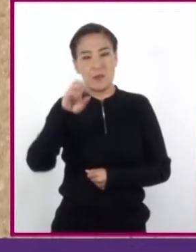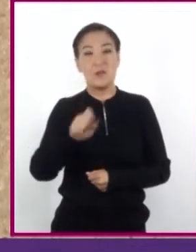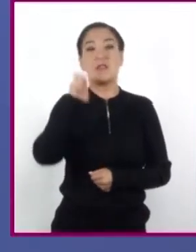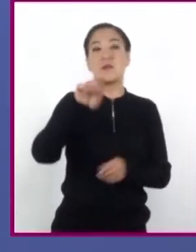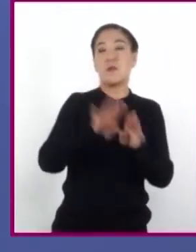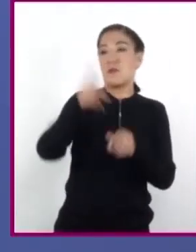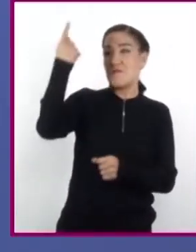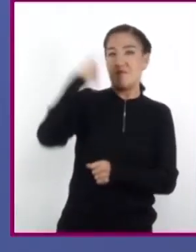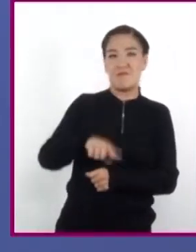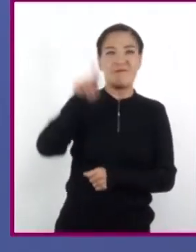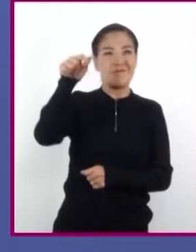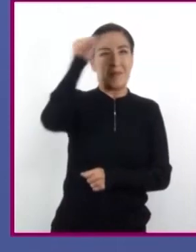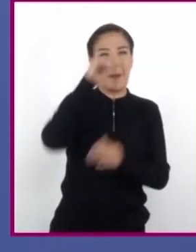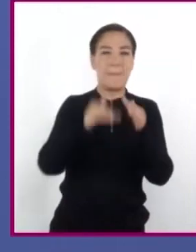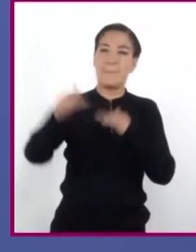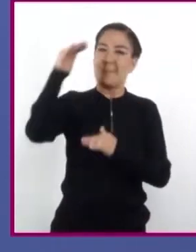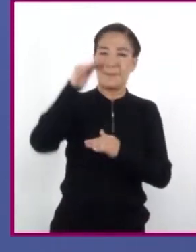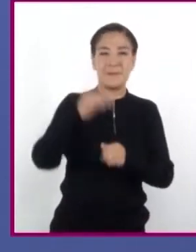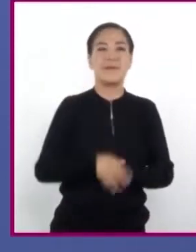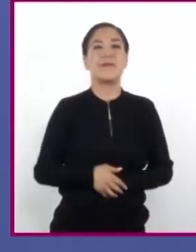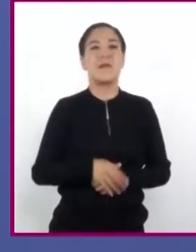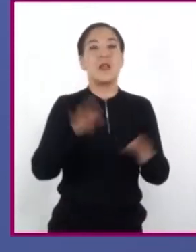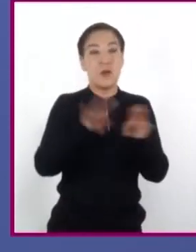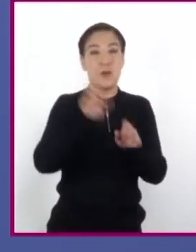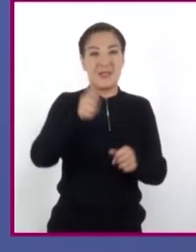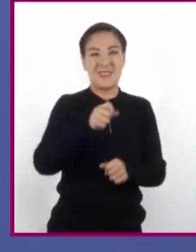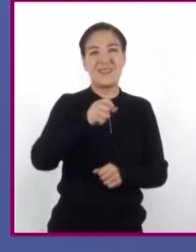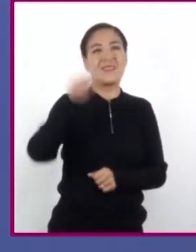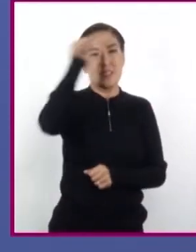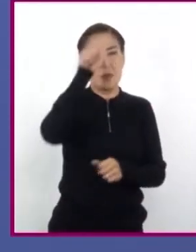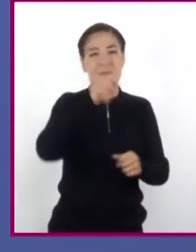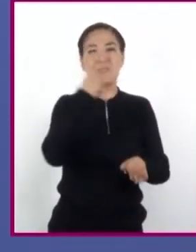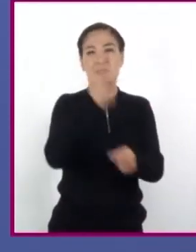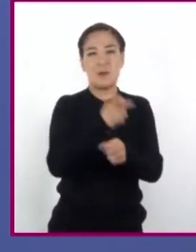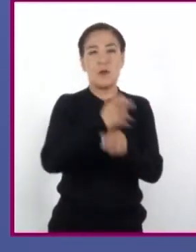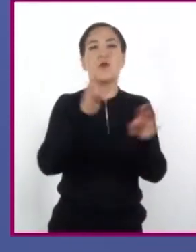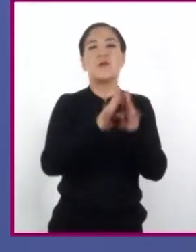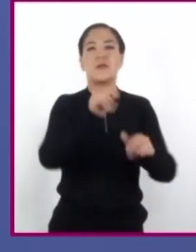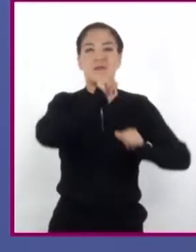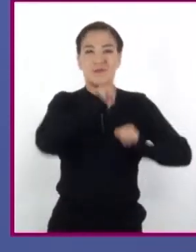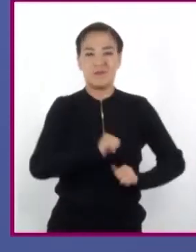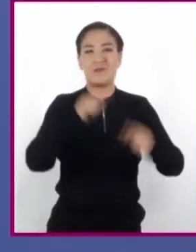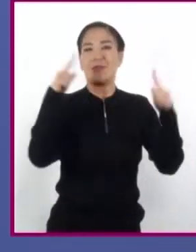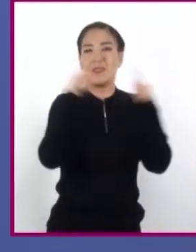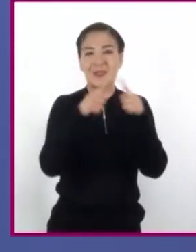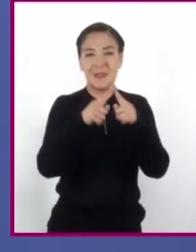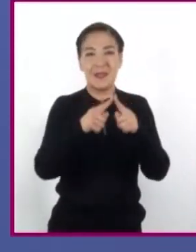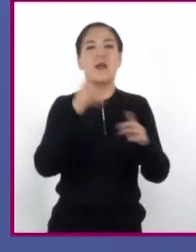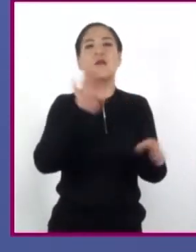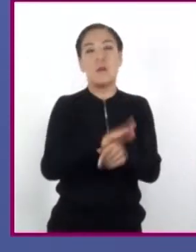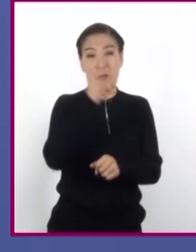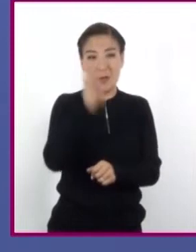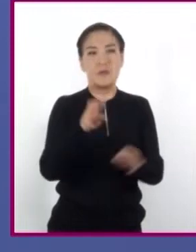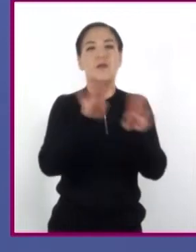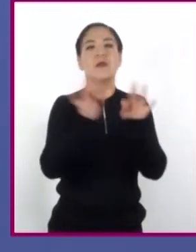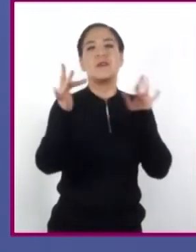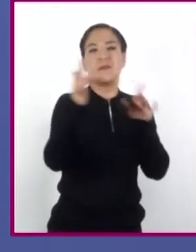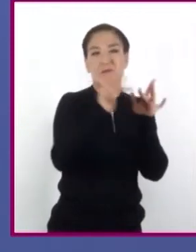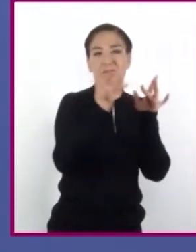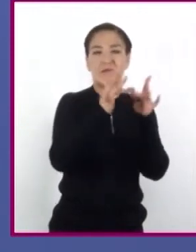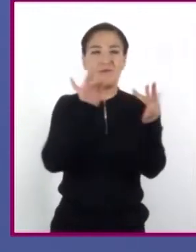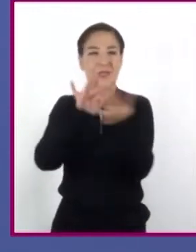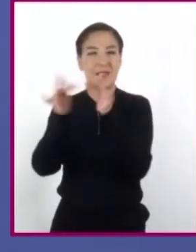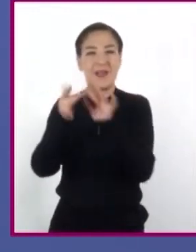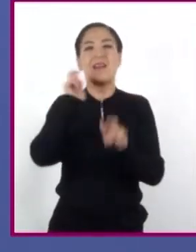de un obispo. Los sacerdotes seculares se encargaban de una iglesia, Por tanto, estaban en contacto cotidiano con